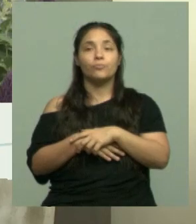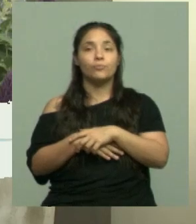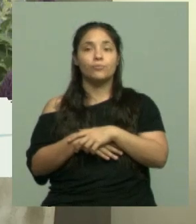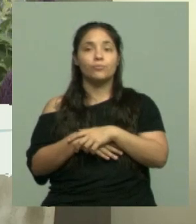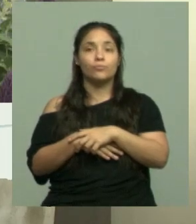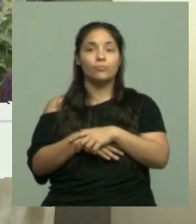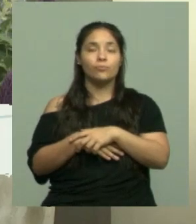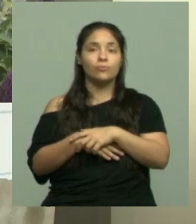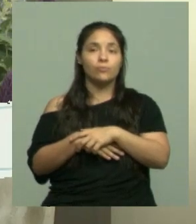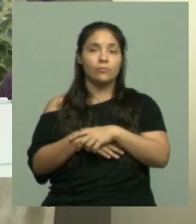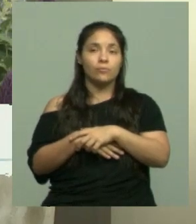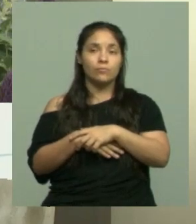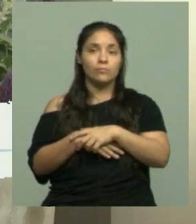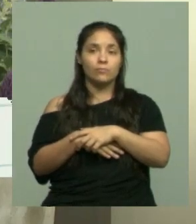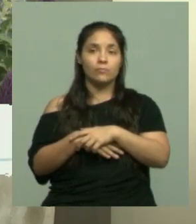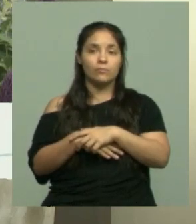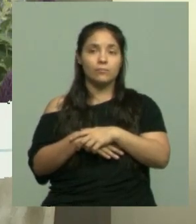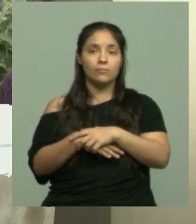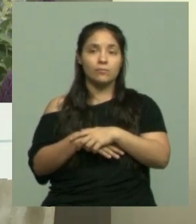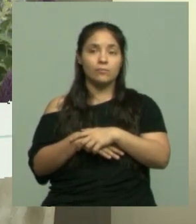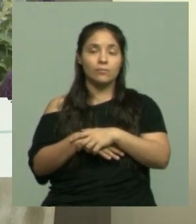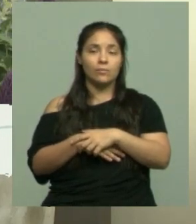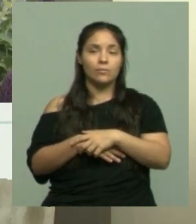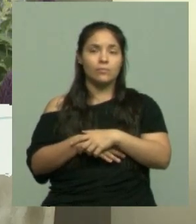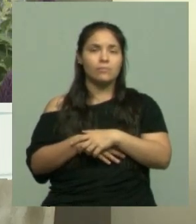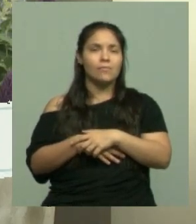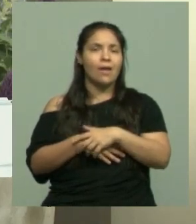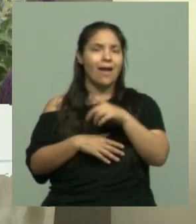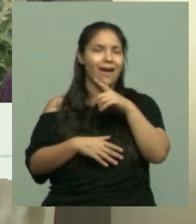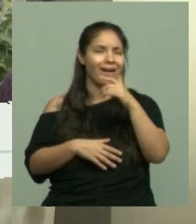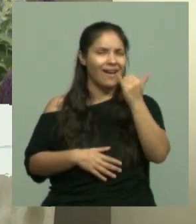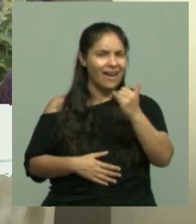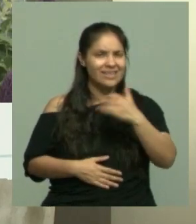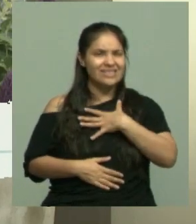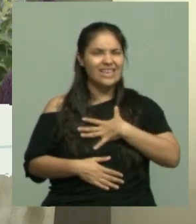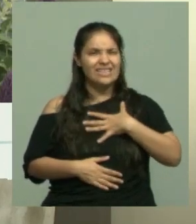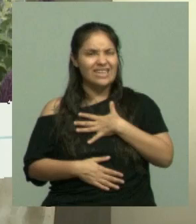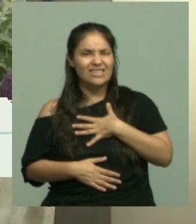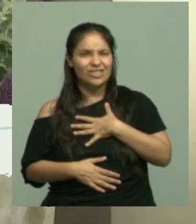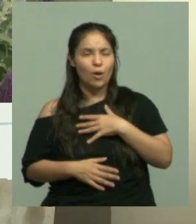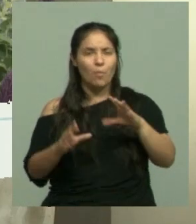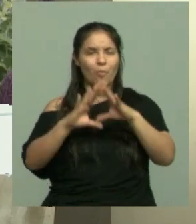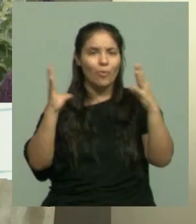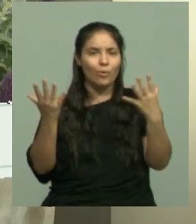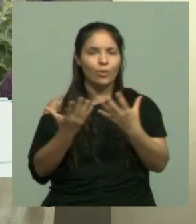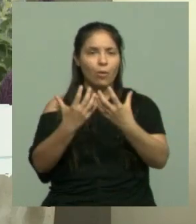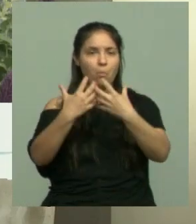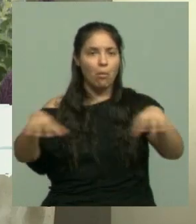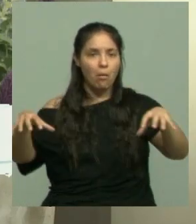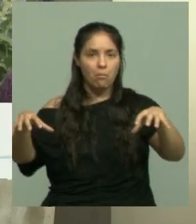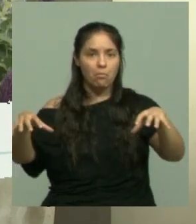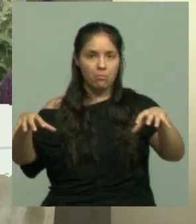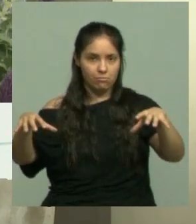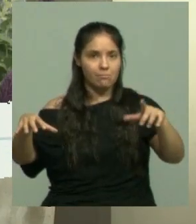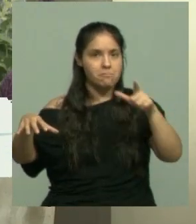decías, esta cuestión de... hay una sensación de que hay como una especie de grieta a nivel mundial de aquellos que están de un